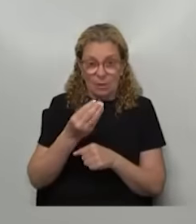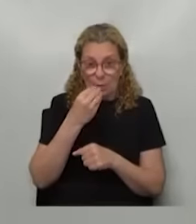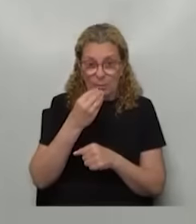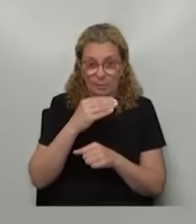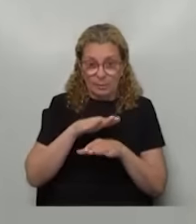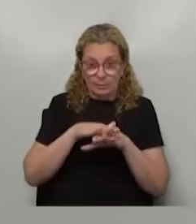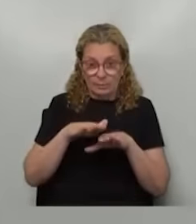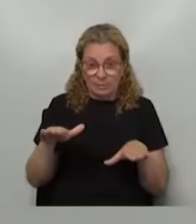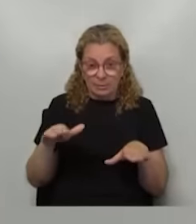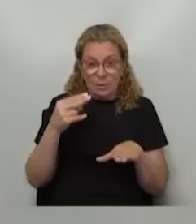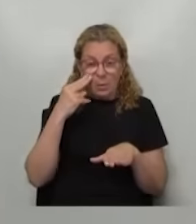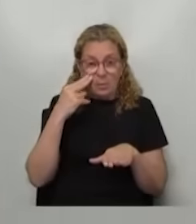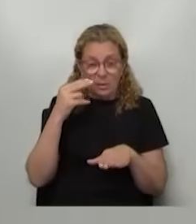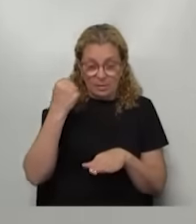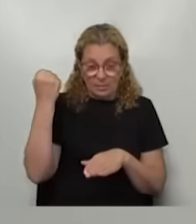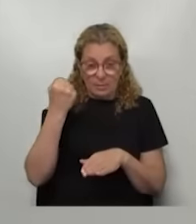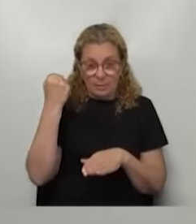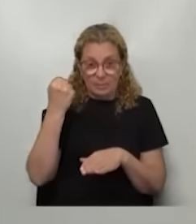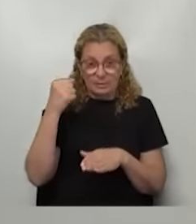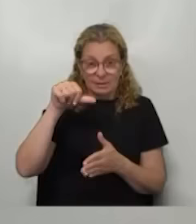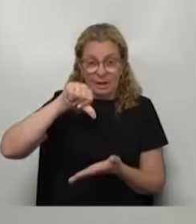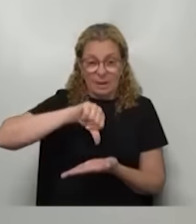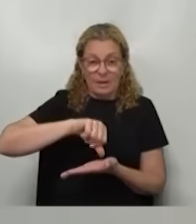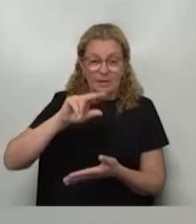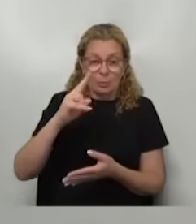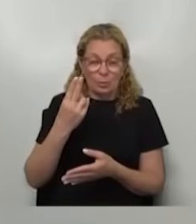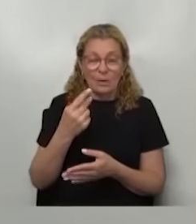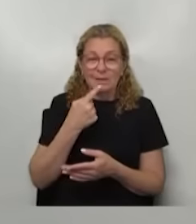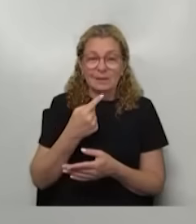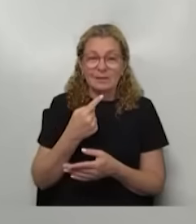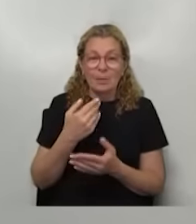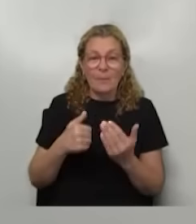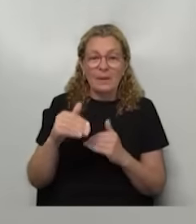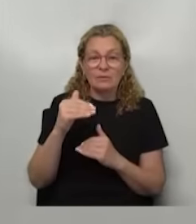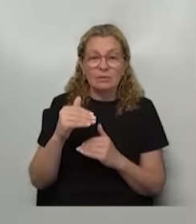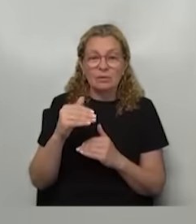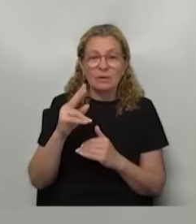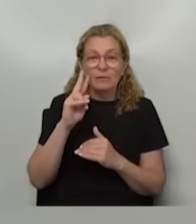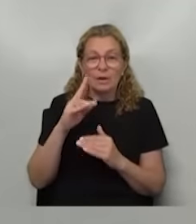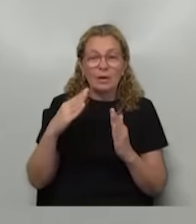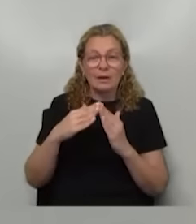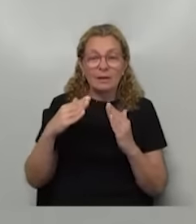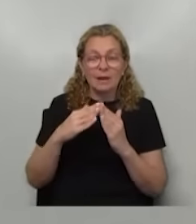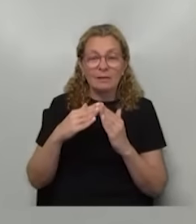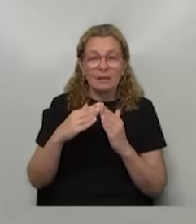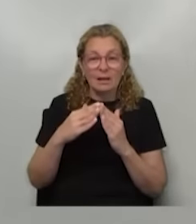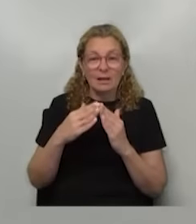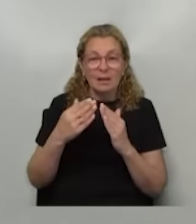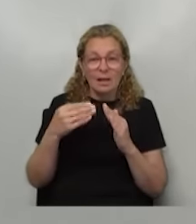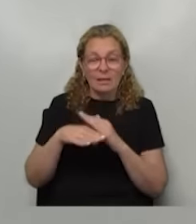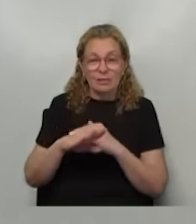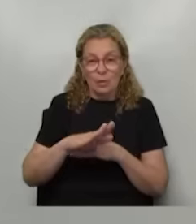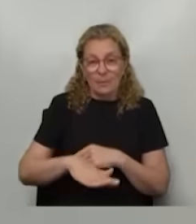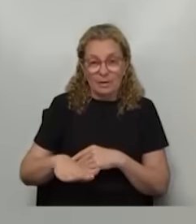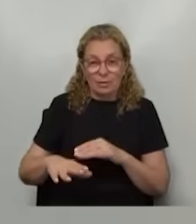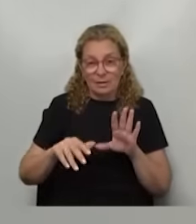se mantiene como un problema prevalente en el país es esas mayores prevalencias se observaron en hogares que están integrados por menores